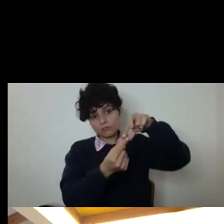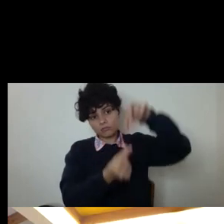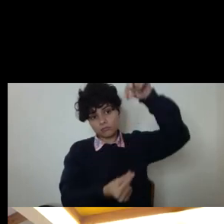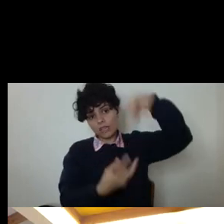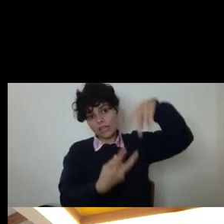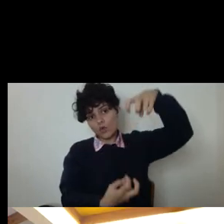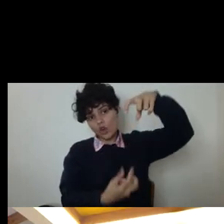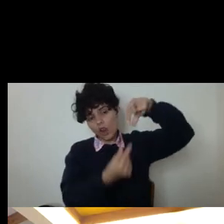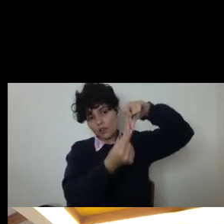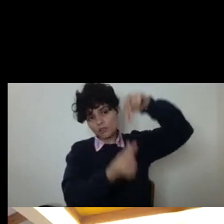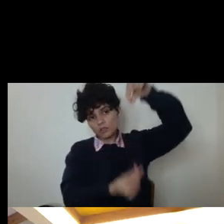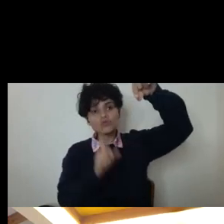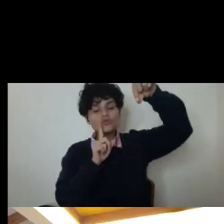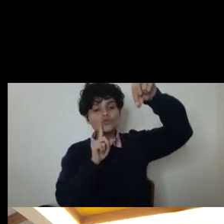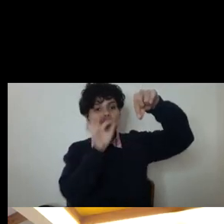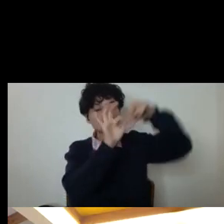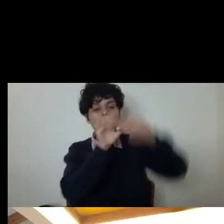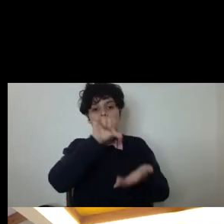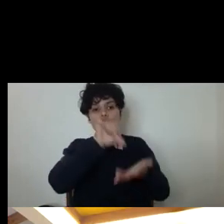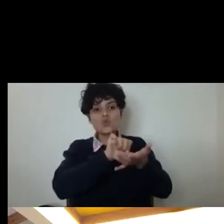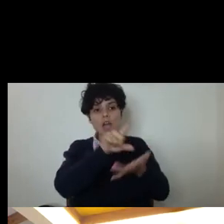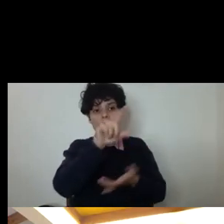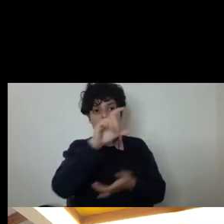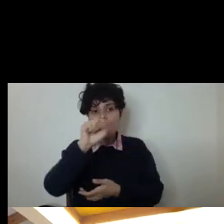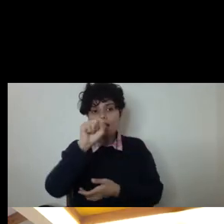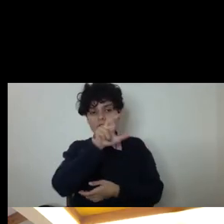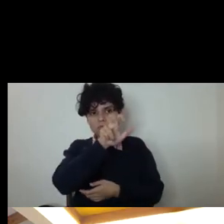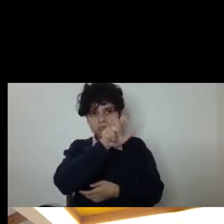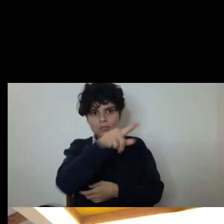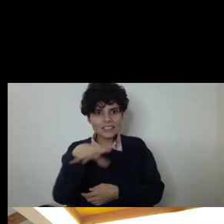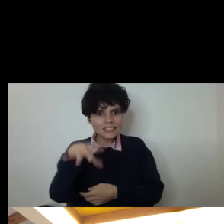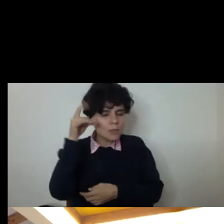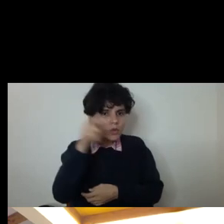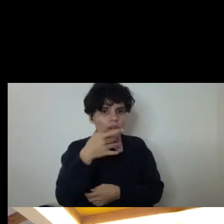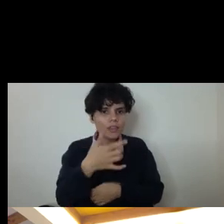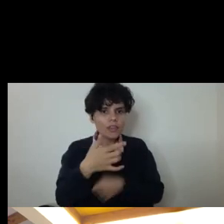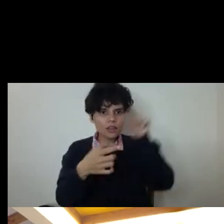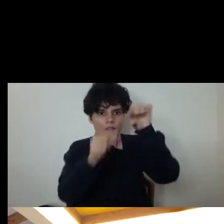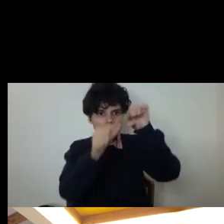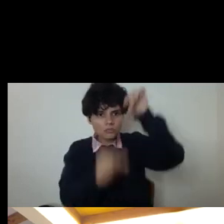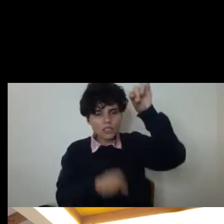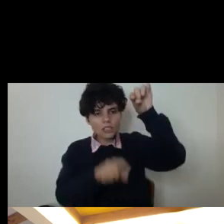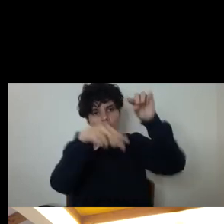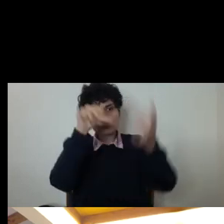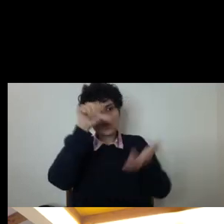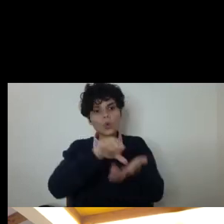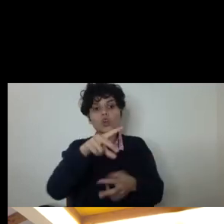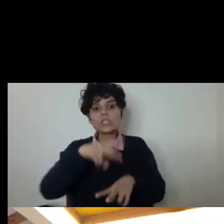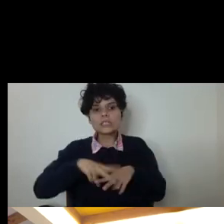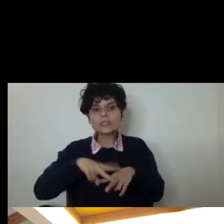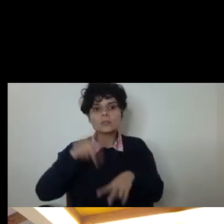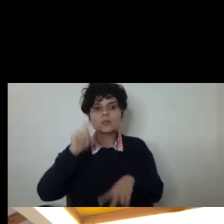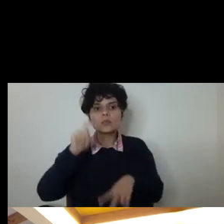con un detector de calcio nuclear. Ustedes ven cómo está concentrado en el núcleo y aquí hemos puesto 5 pulsos de activación